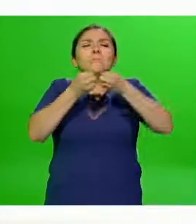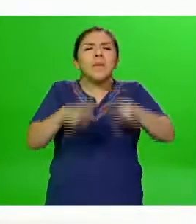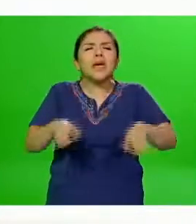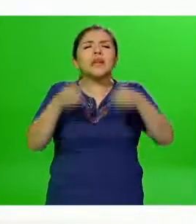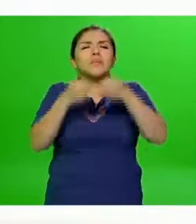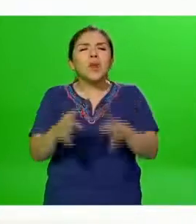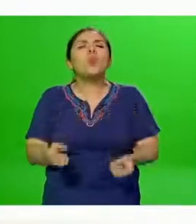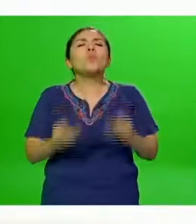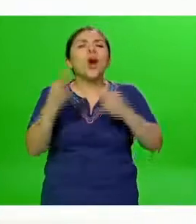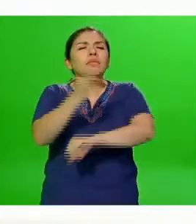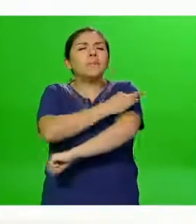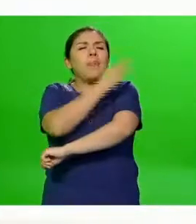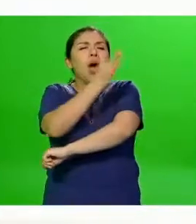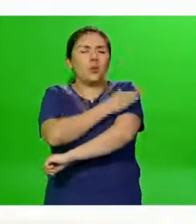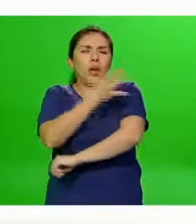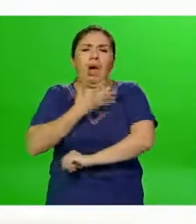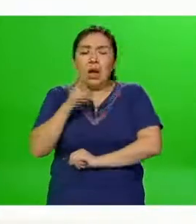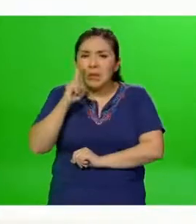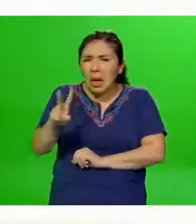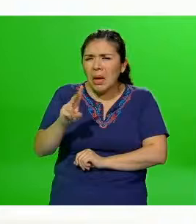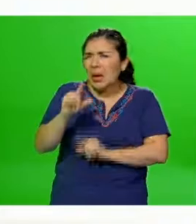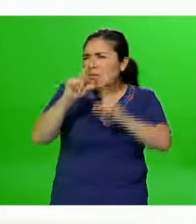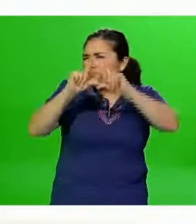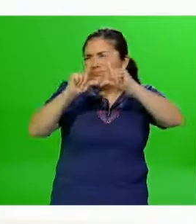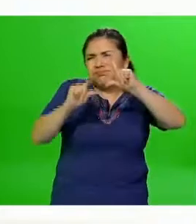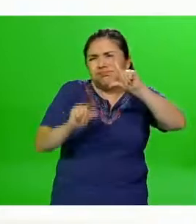este porcentaje muy bajo de